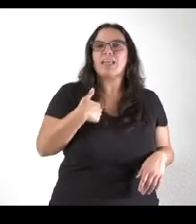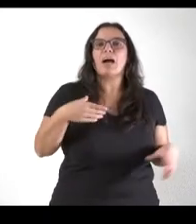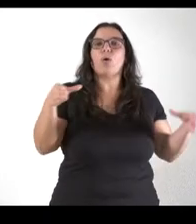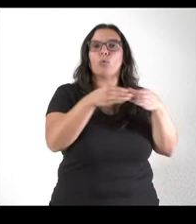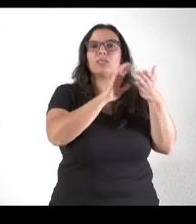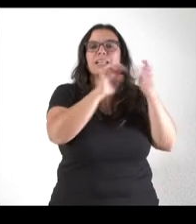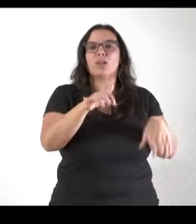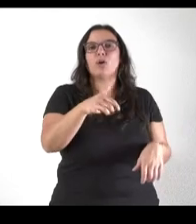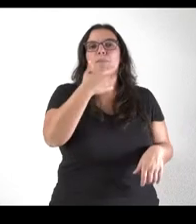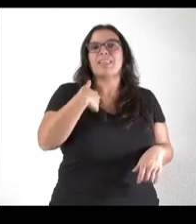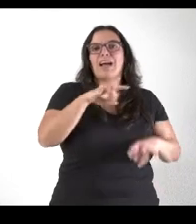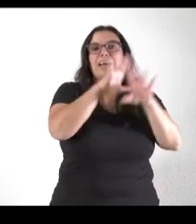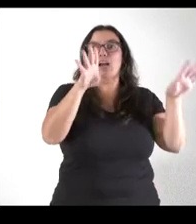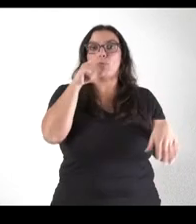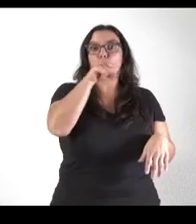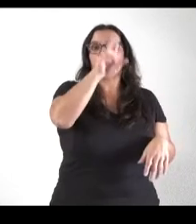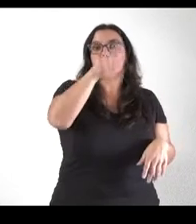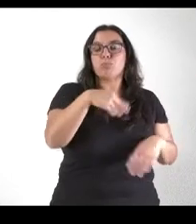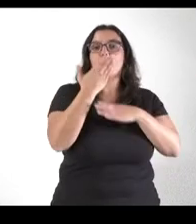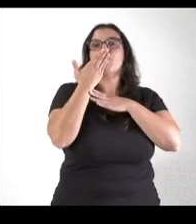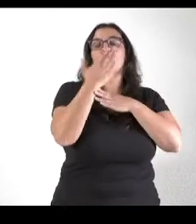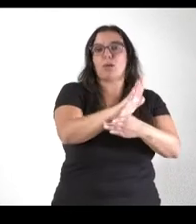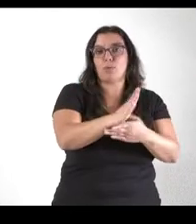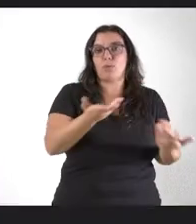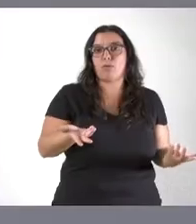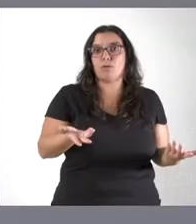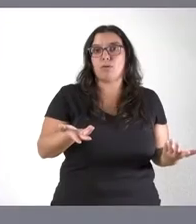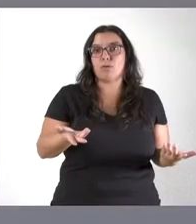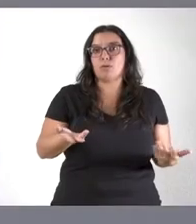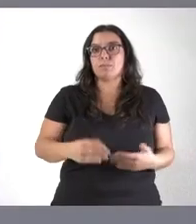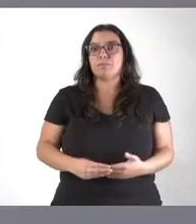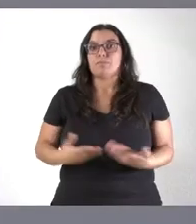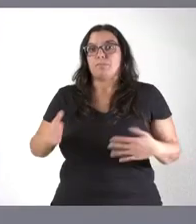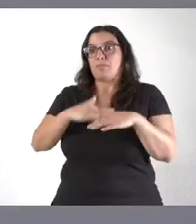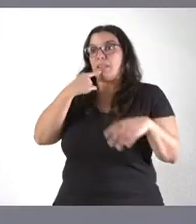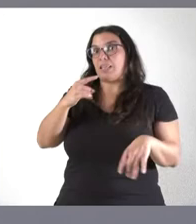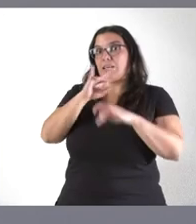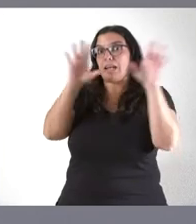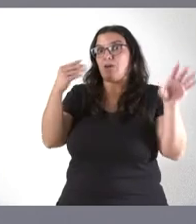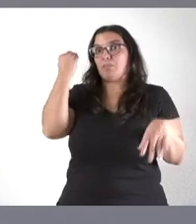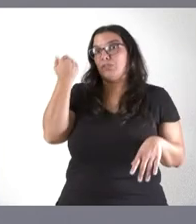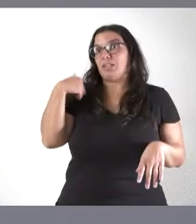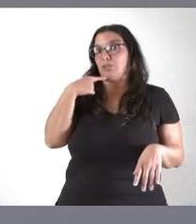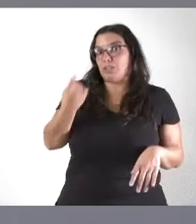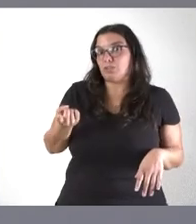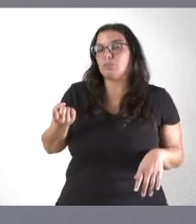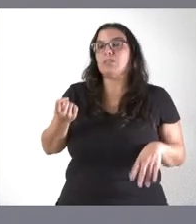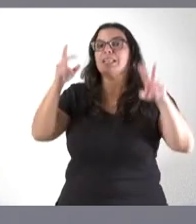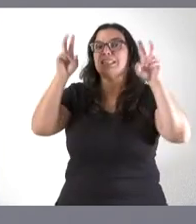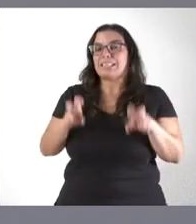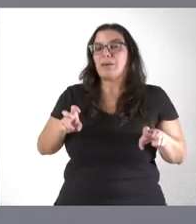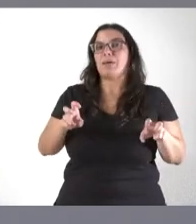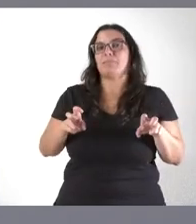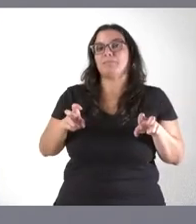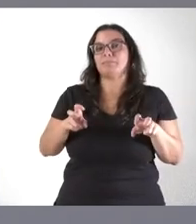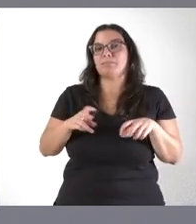postura de la junta puesto que usted es el portavoz del gobierno autonómico Pues por ser claro creo que se lo he dicho en relación con los asuntos que